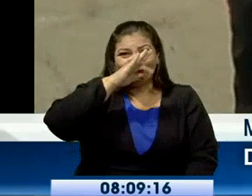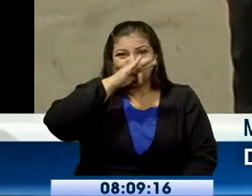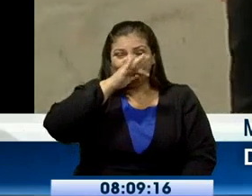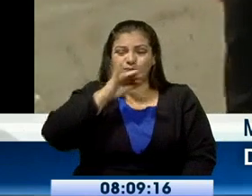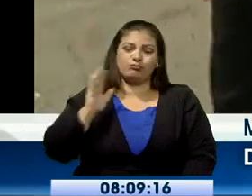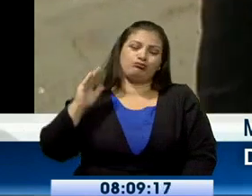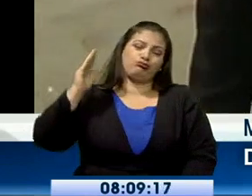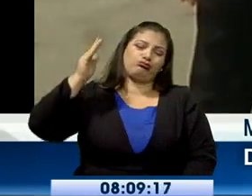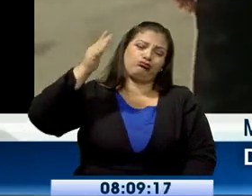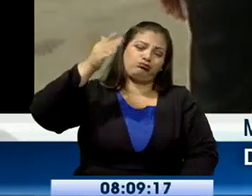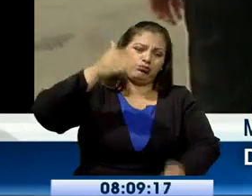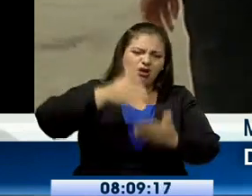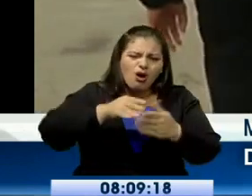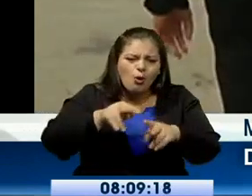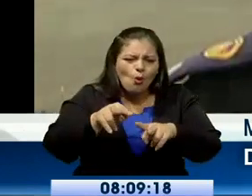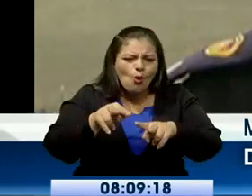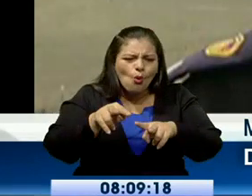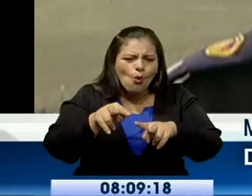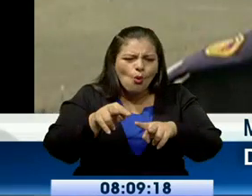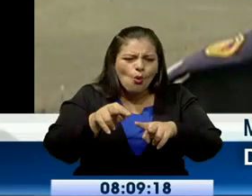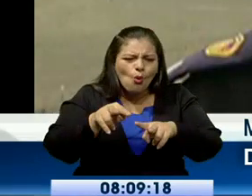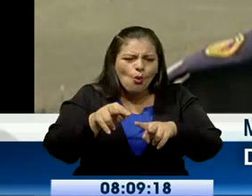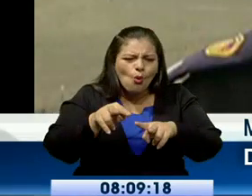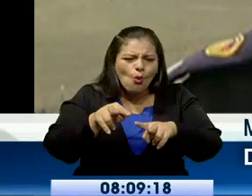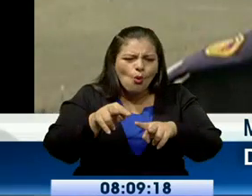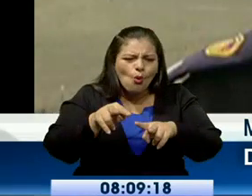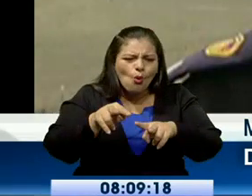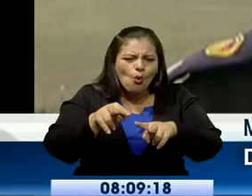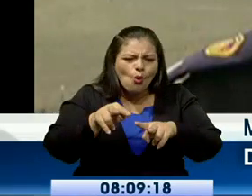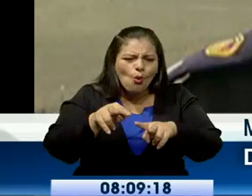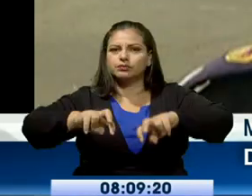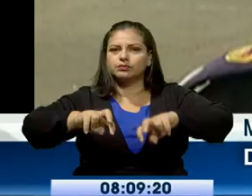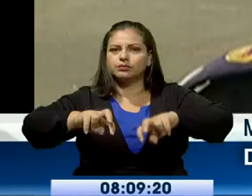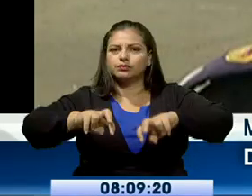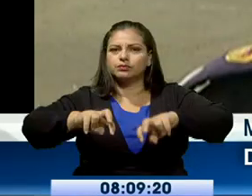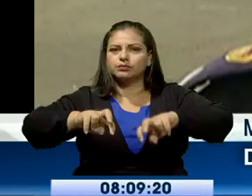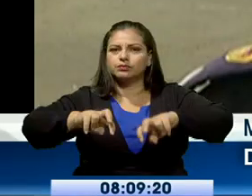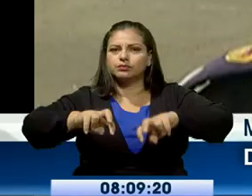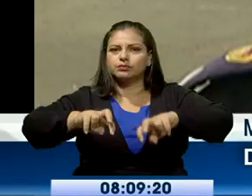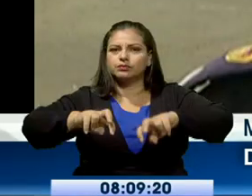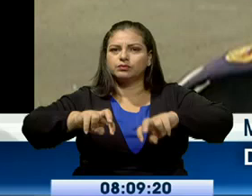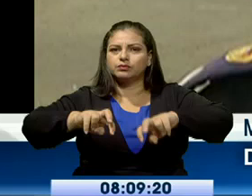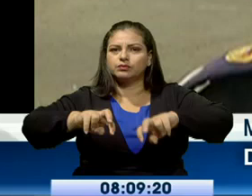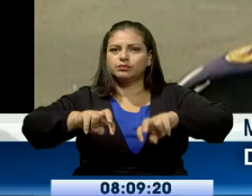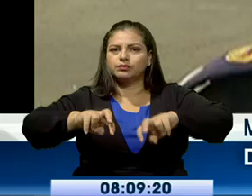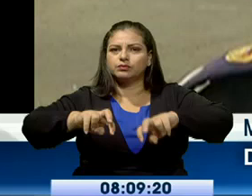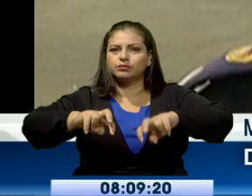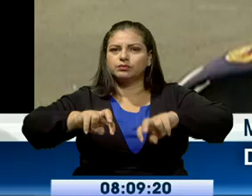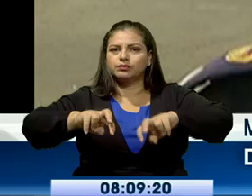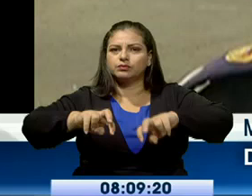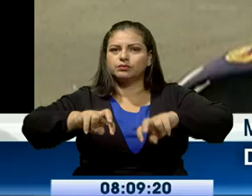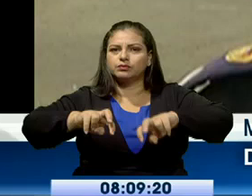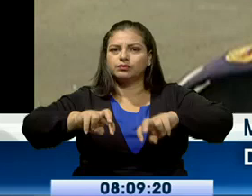las investigaciones. Es un accidente de tránsito, un atropello y arrollamiento aquí en lo que es la entrada de Villaclub.